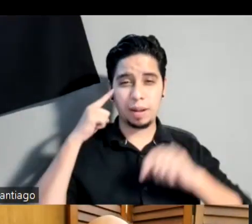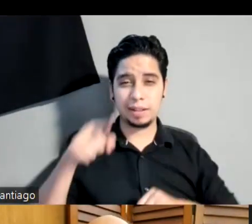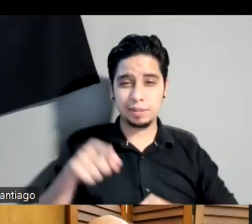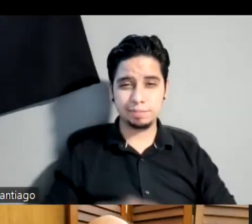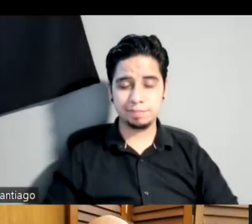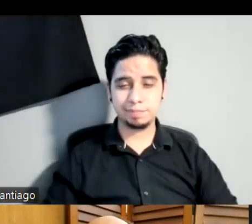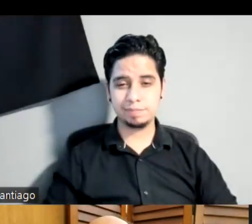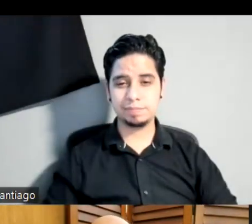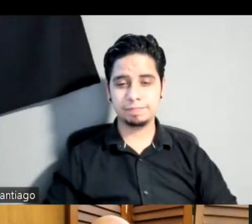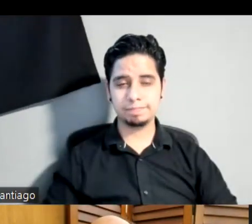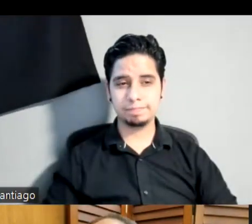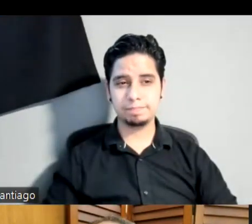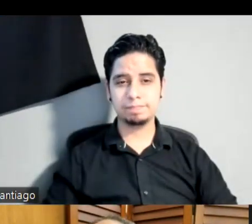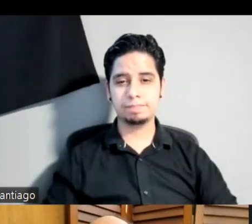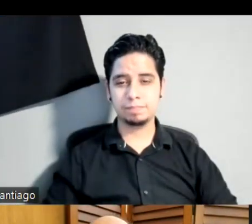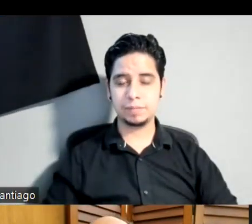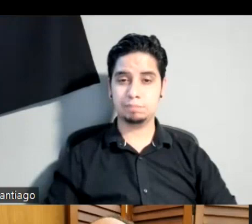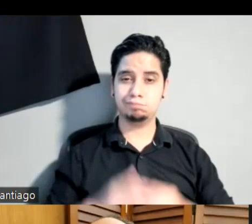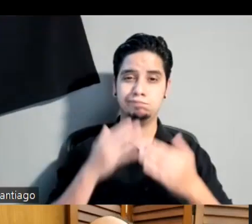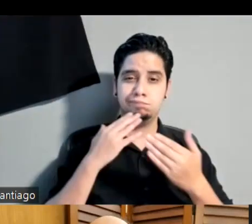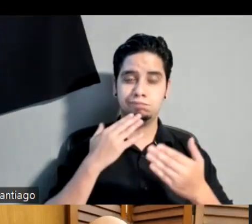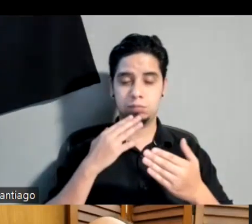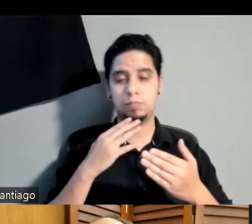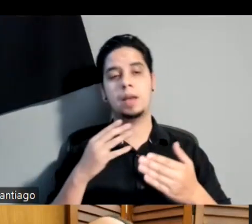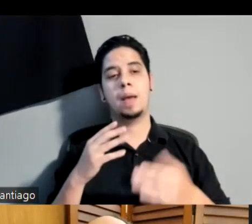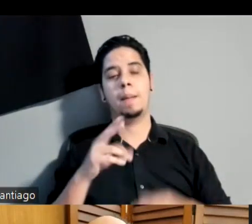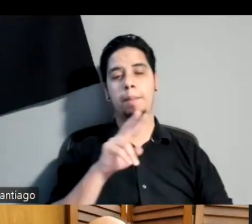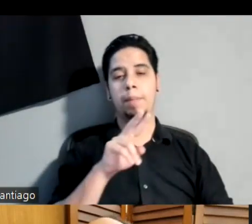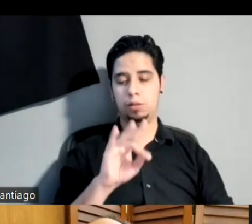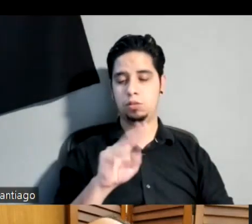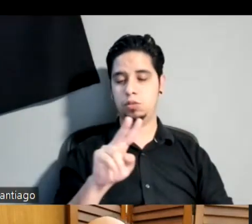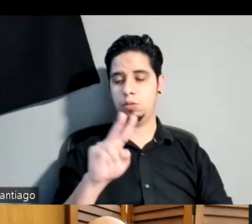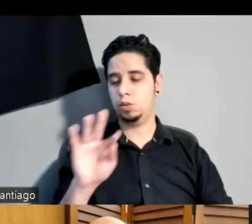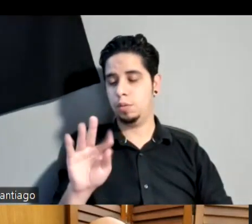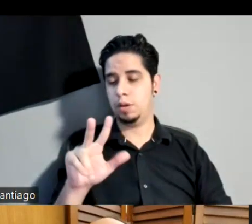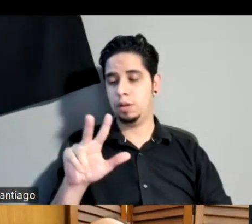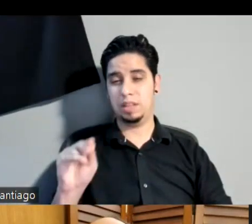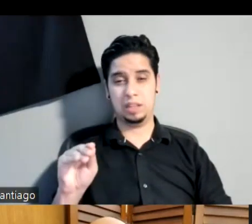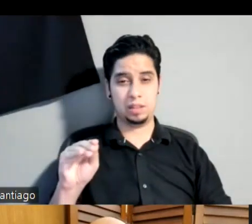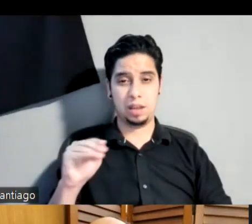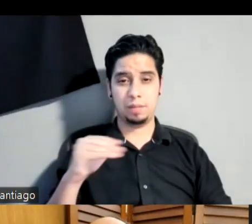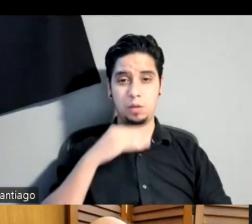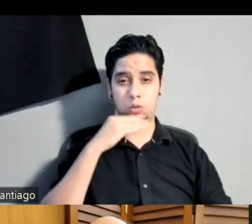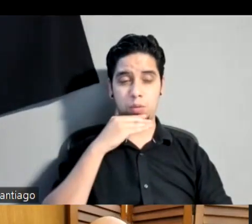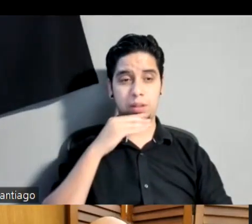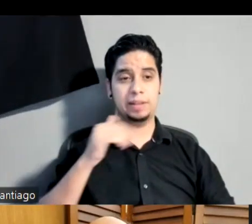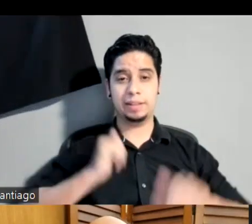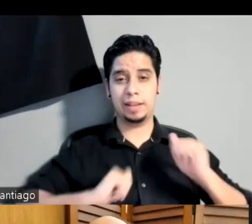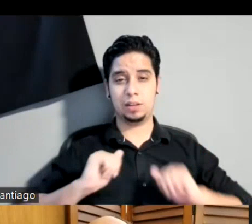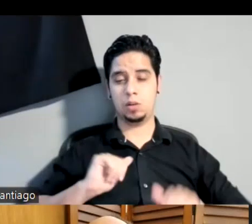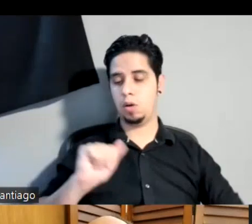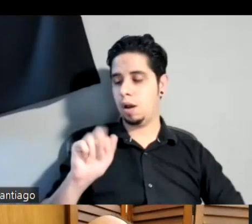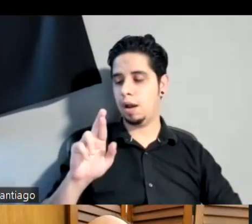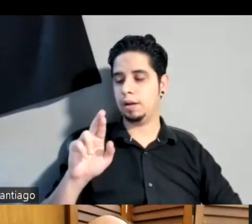el silenciador. Gracias. Que es 28, 29 y 30 de octubre, ya usted sabe, Teatro Arcelá, y está en el